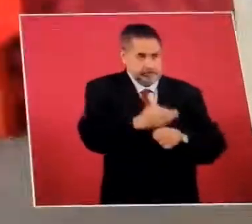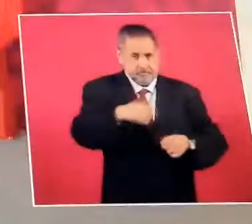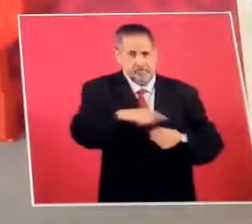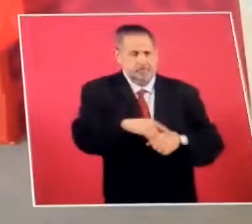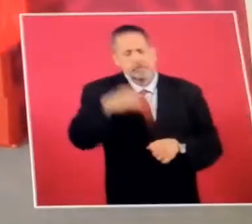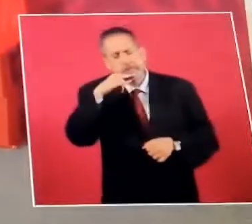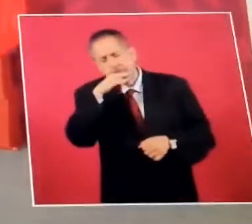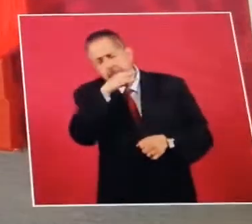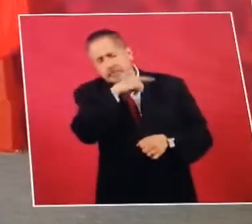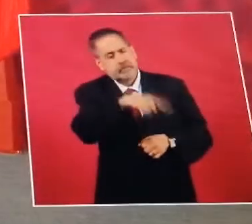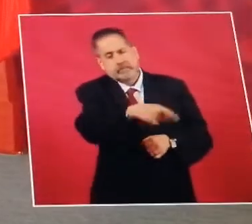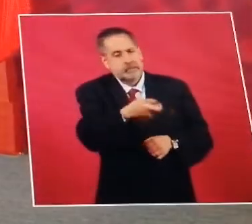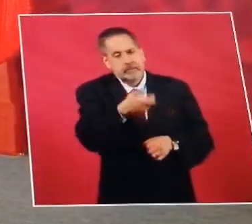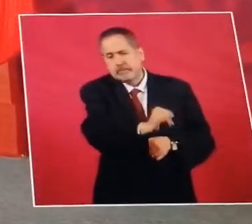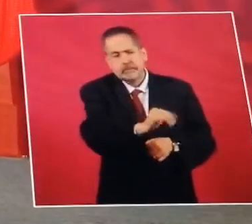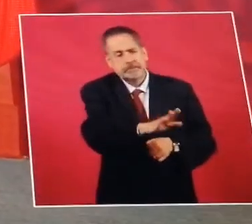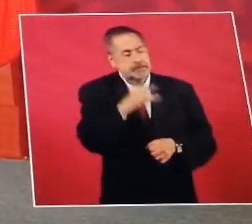es la hipocresía.